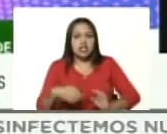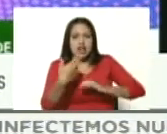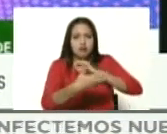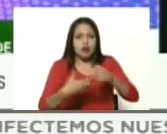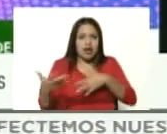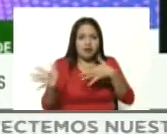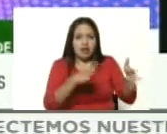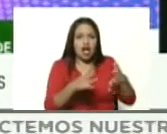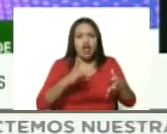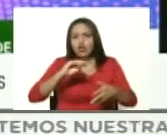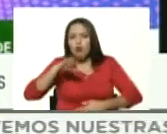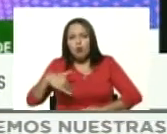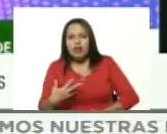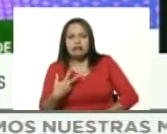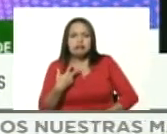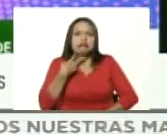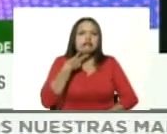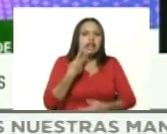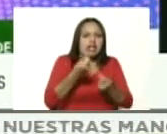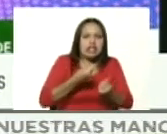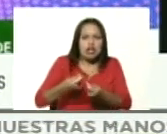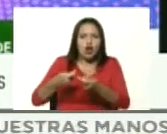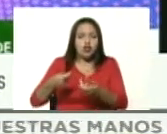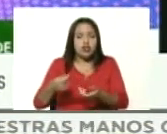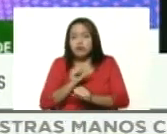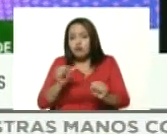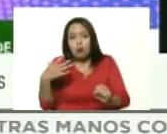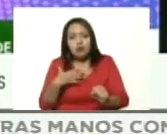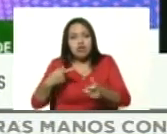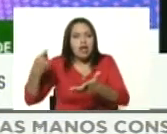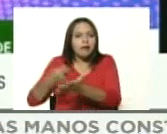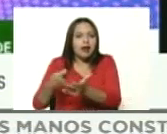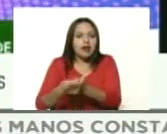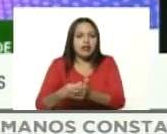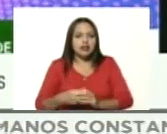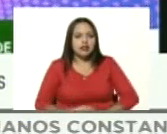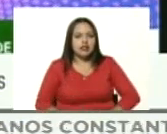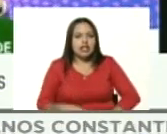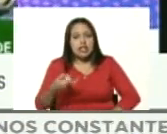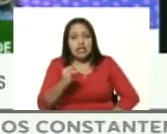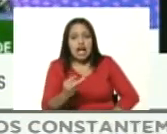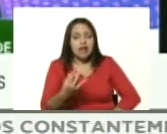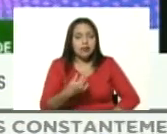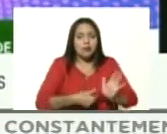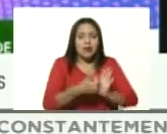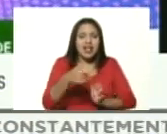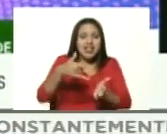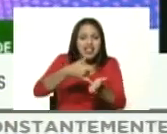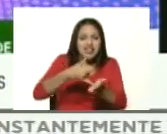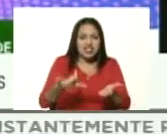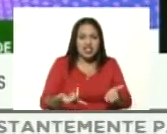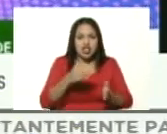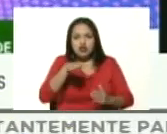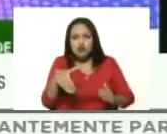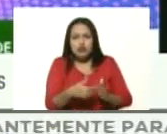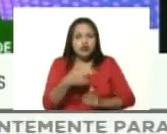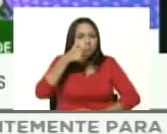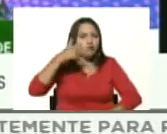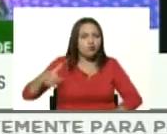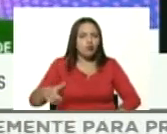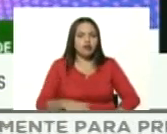deuda asfixiante e impagable que aumente las vulnerabilidades de nuestro pueblo.